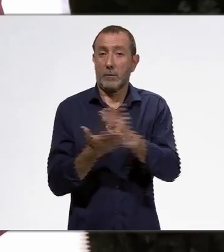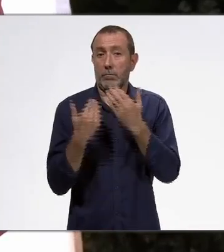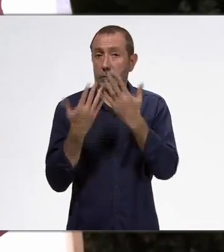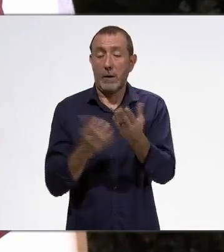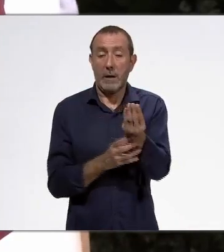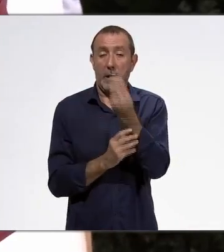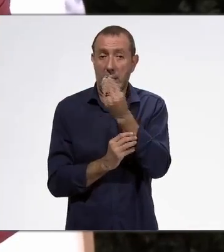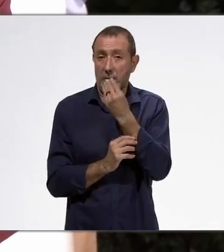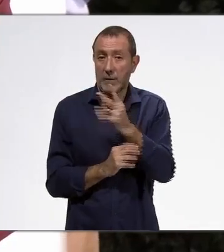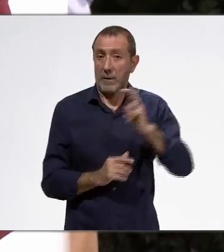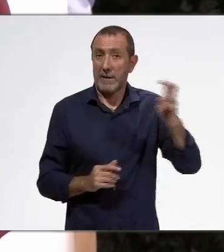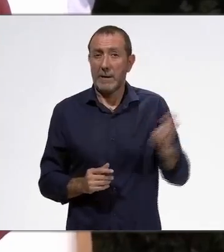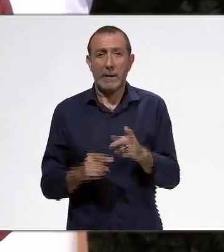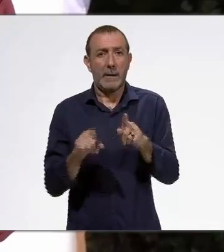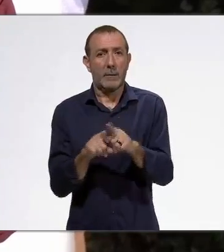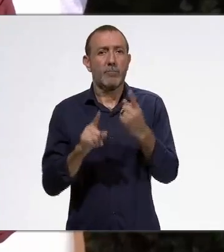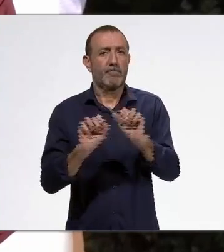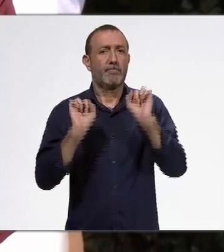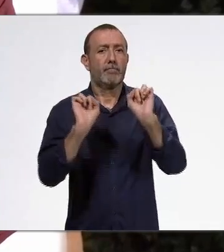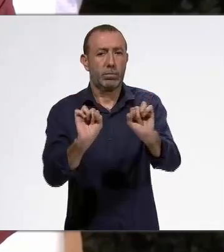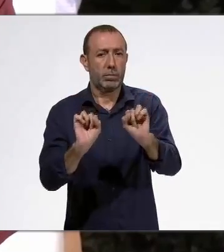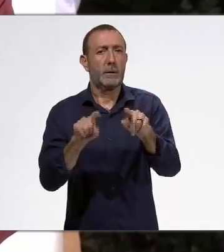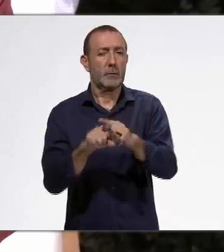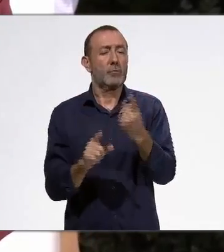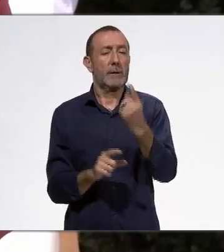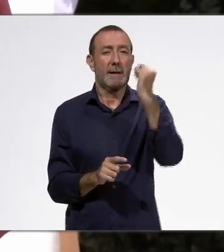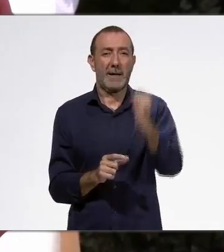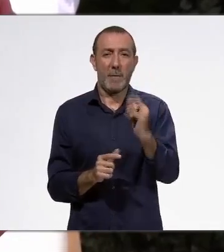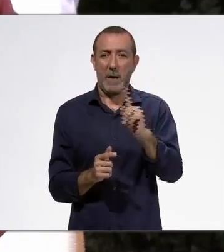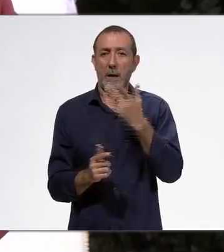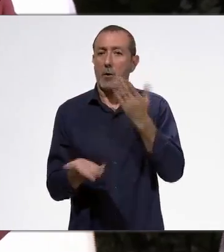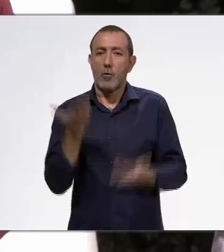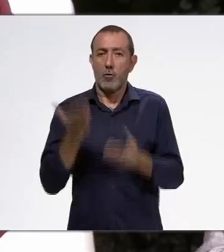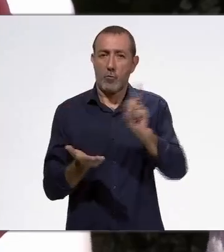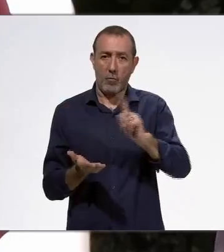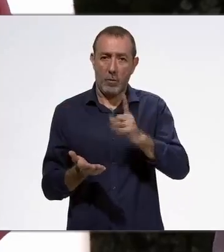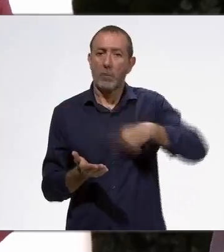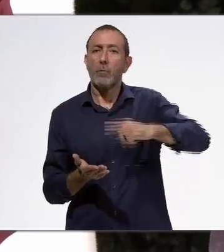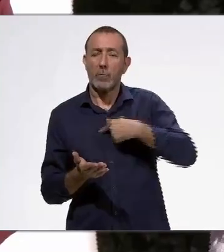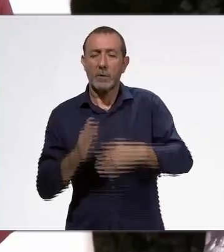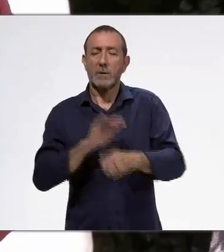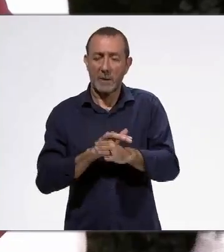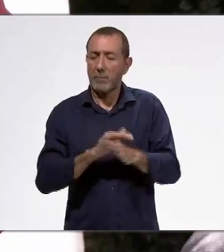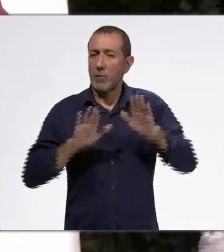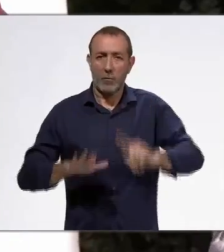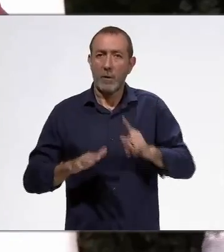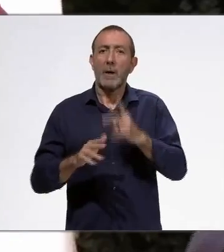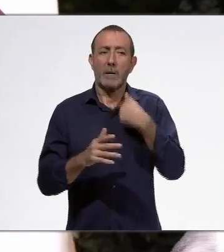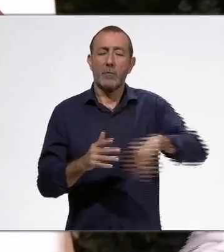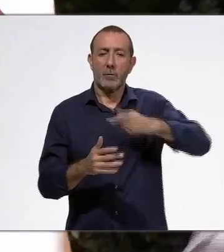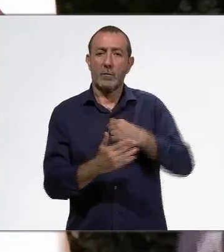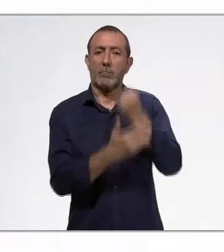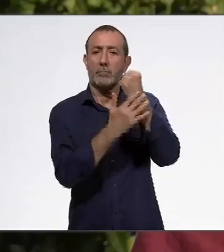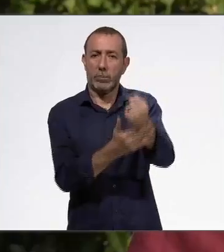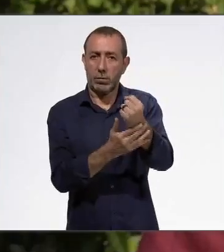alimentación es un bloqueo criminal Injusto que no nos cansamos de condenar y demostrar el apoyo